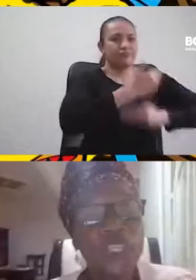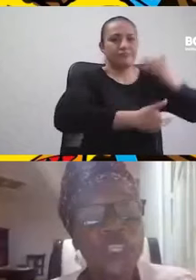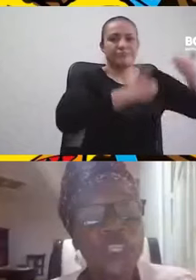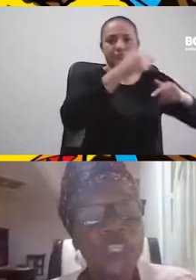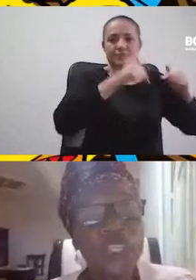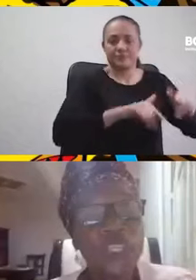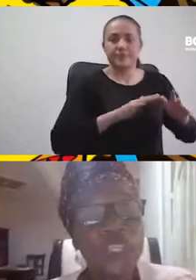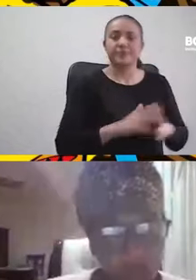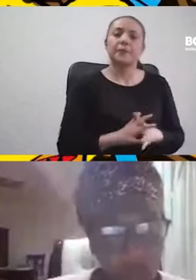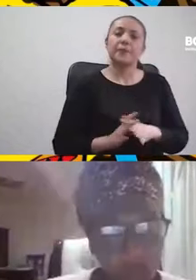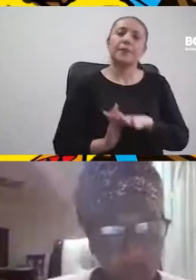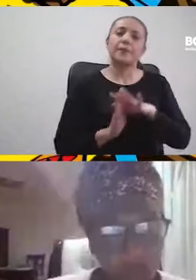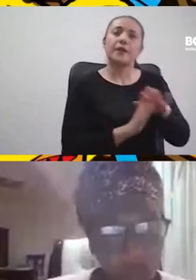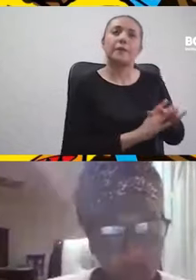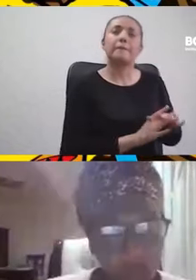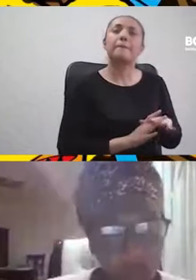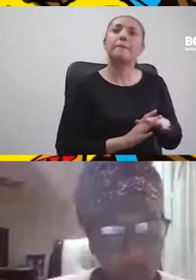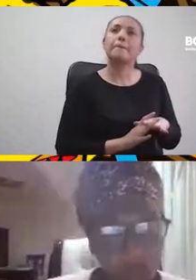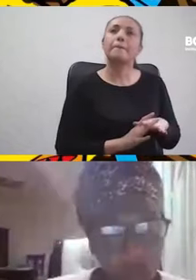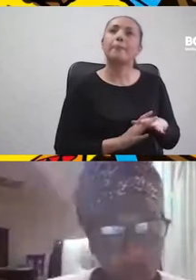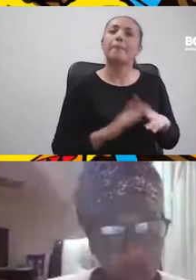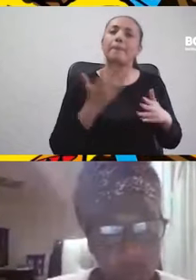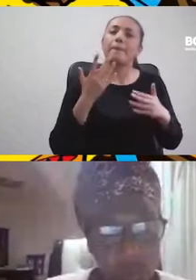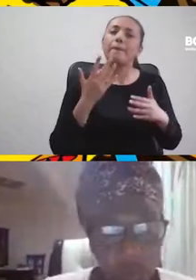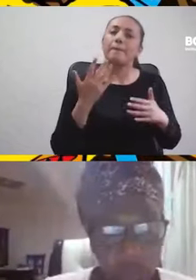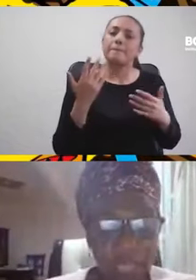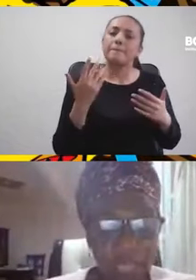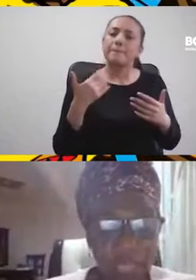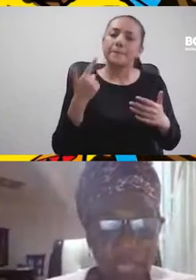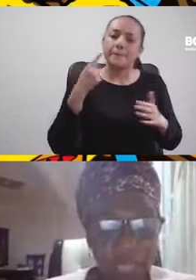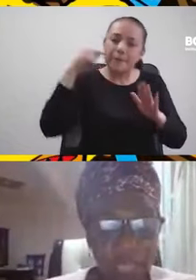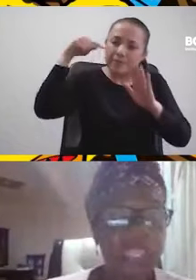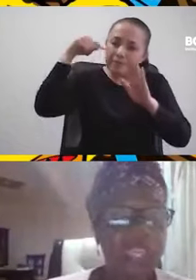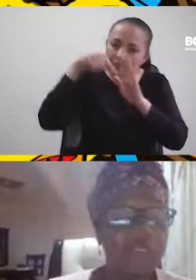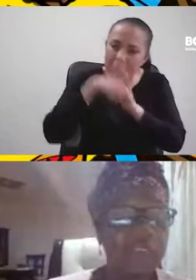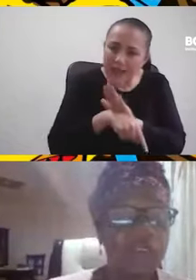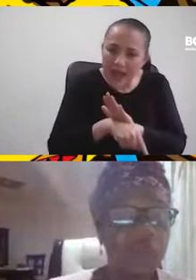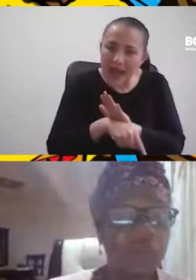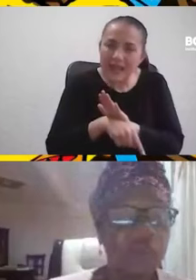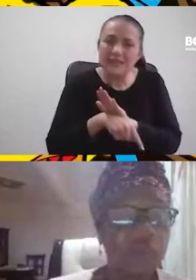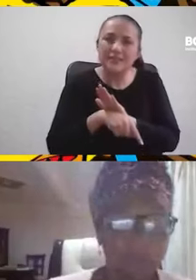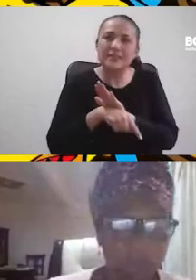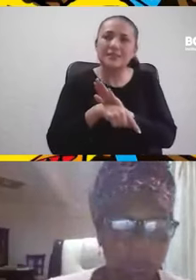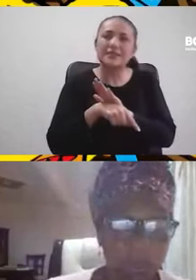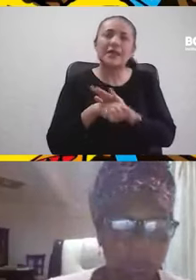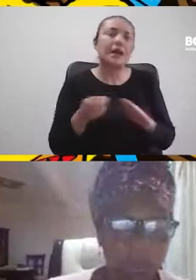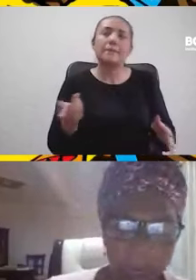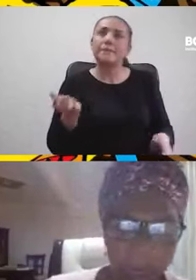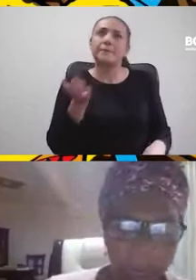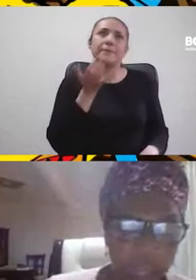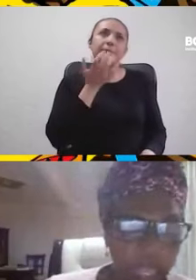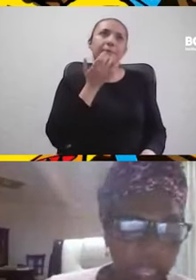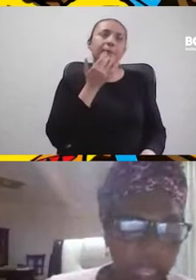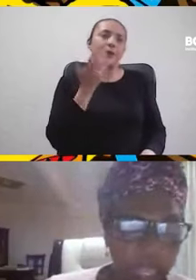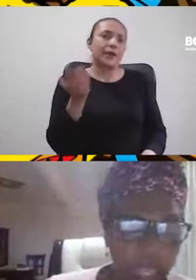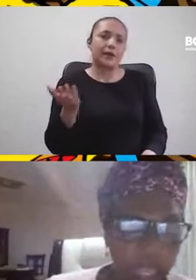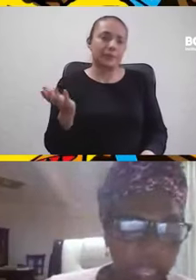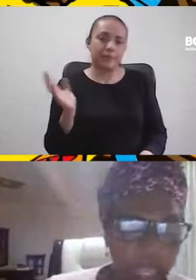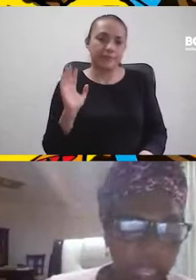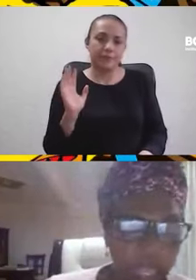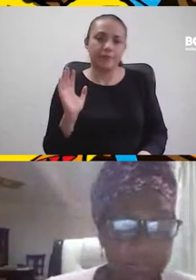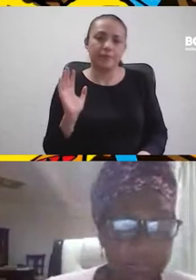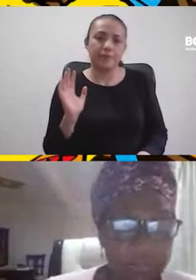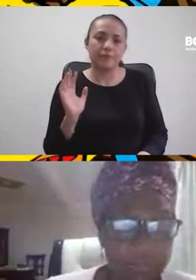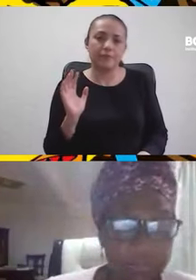Cuando nos entramos a ver con por ejemplo, en Corral,